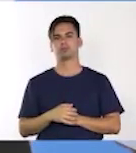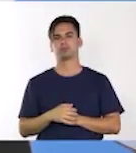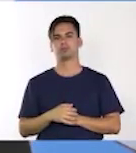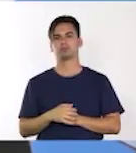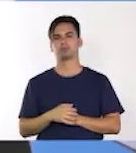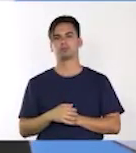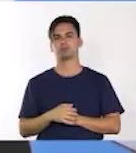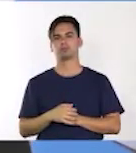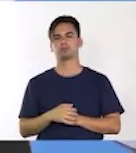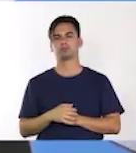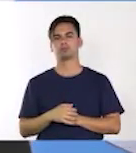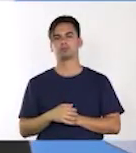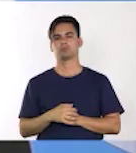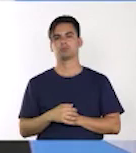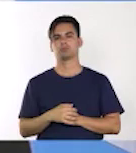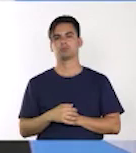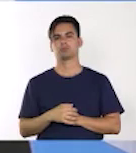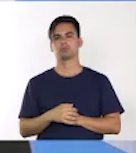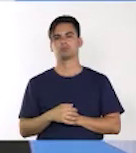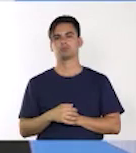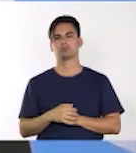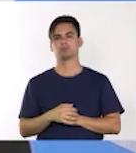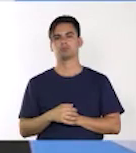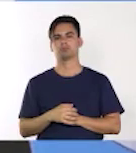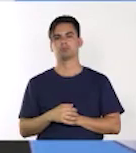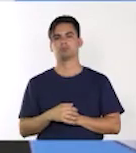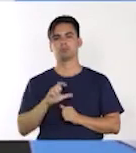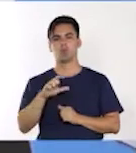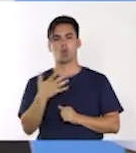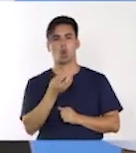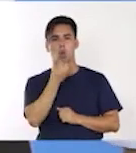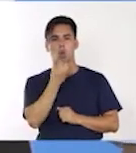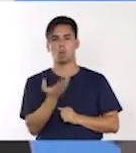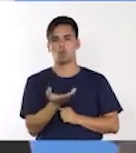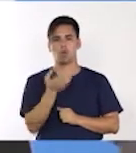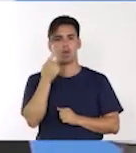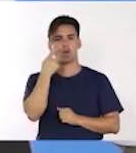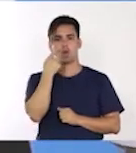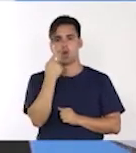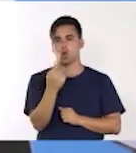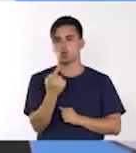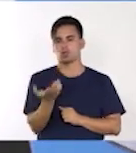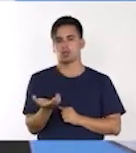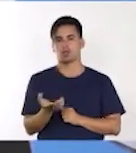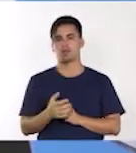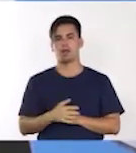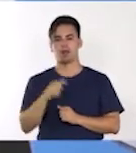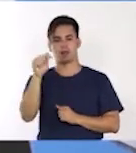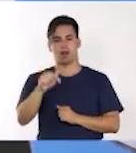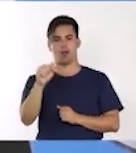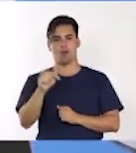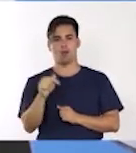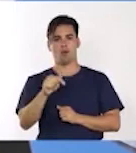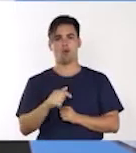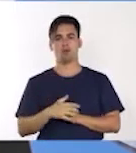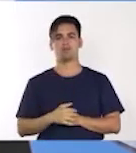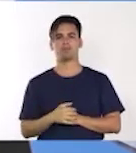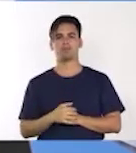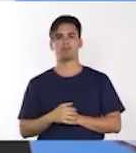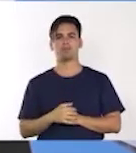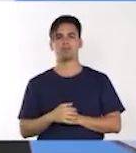esos aportes del propio proceso revolucionario cubano. Cómo se ponen en evidencia en la